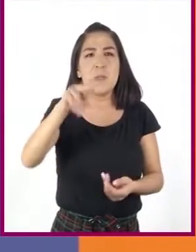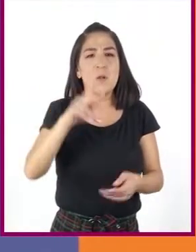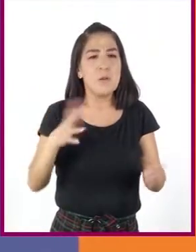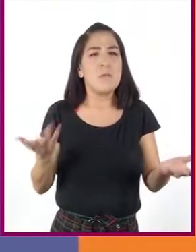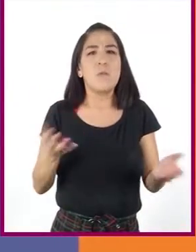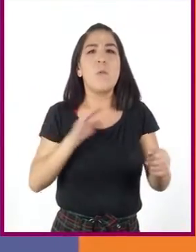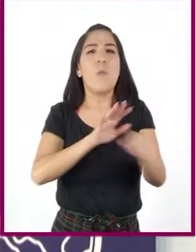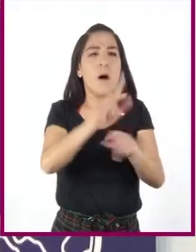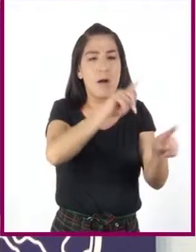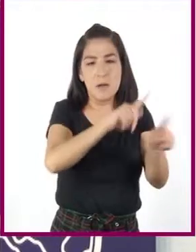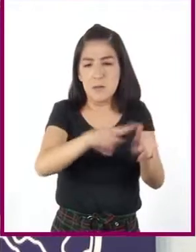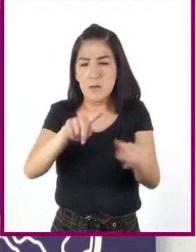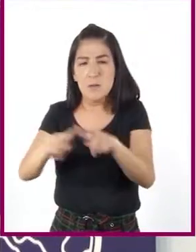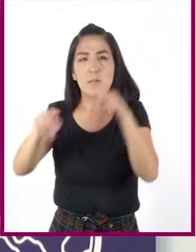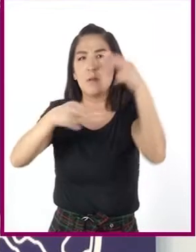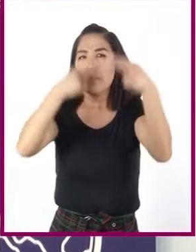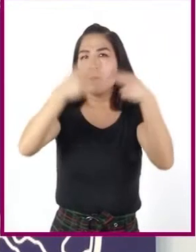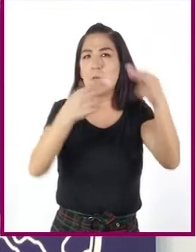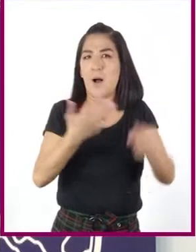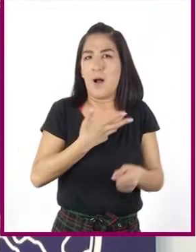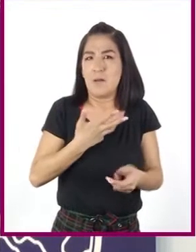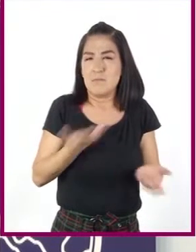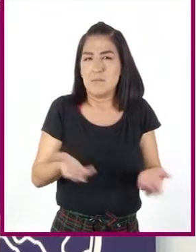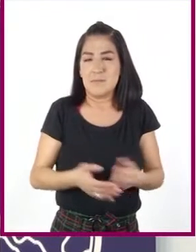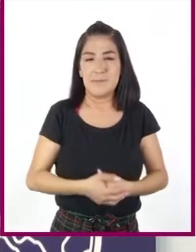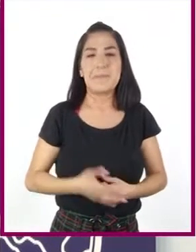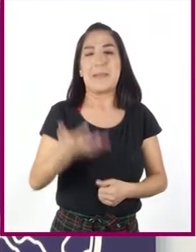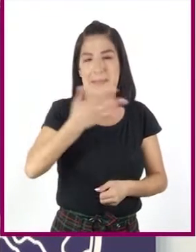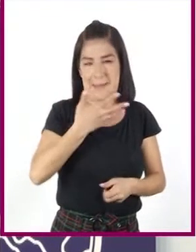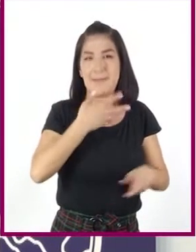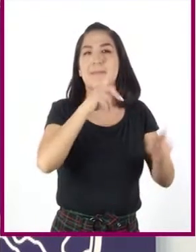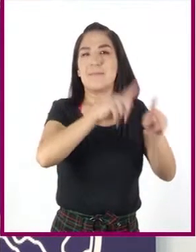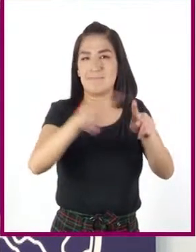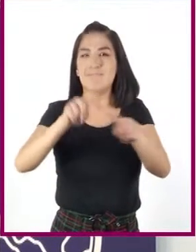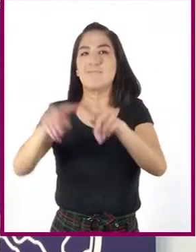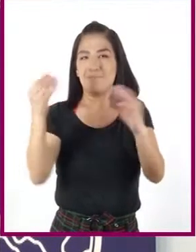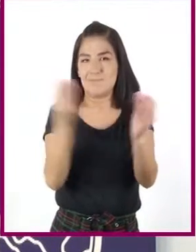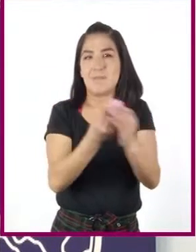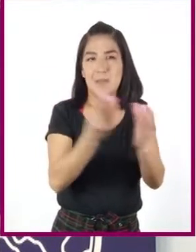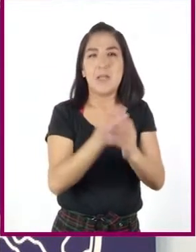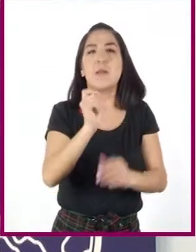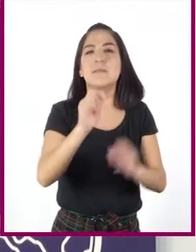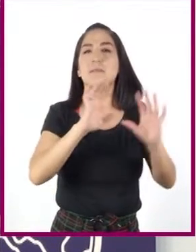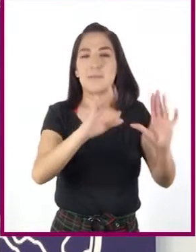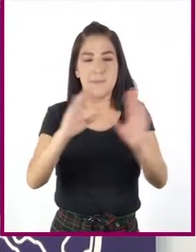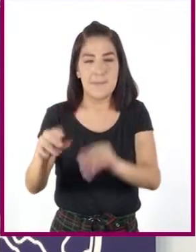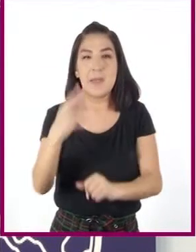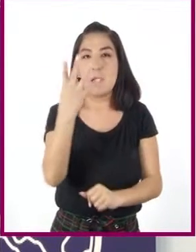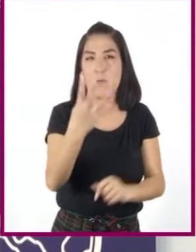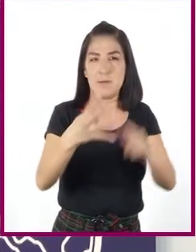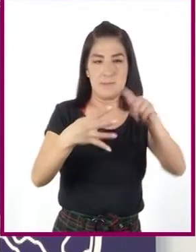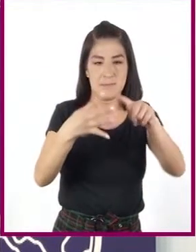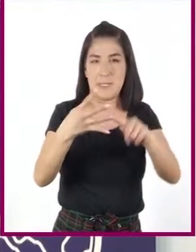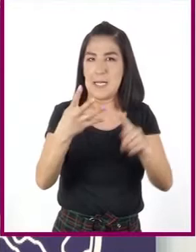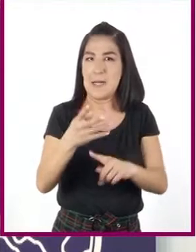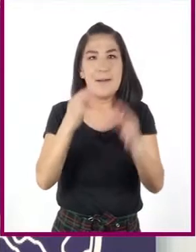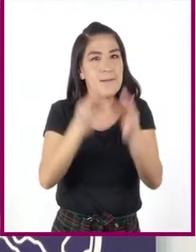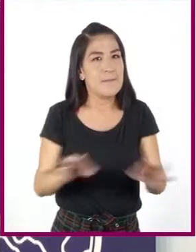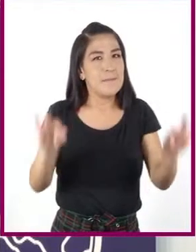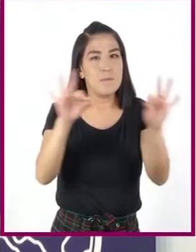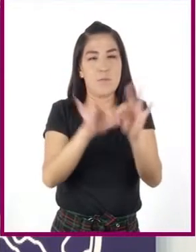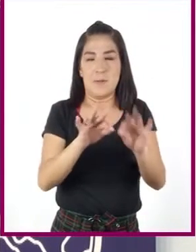de nubes existen? Existe una clasificación que nos enseña 4 tipos principales de